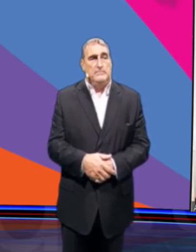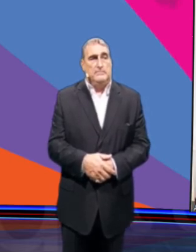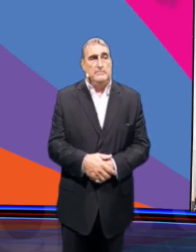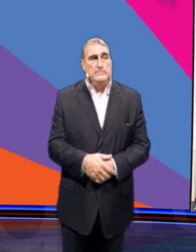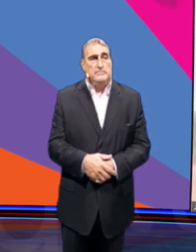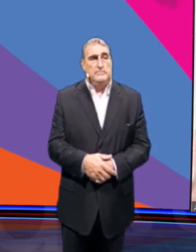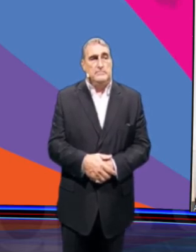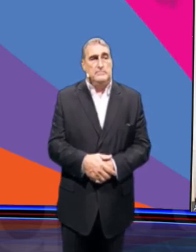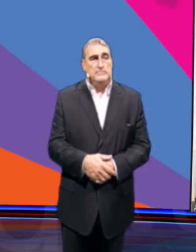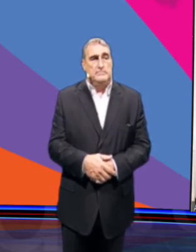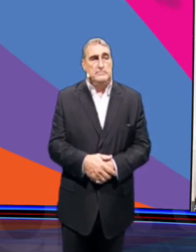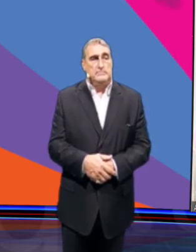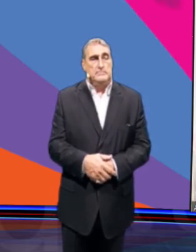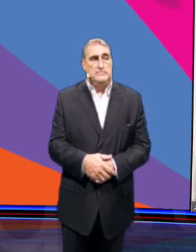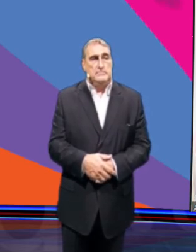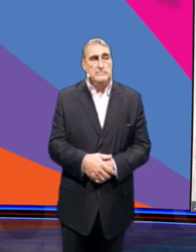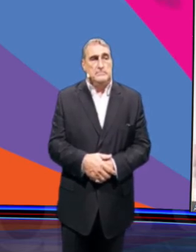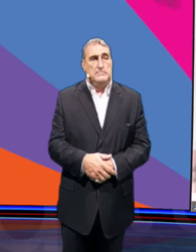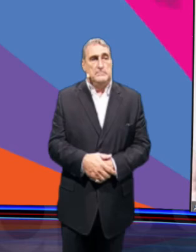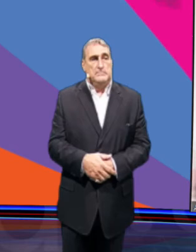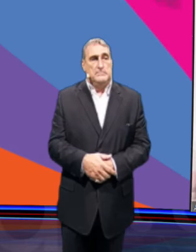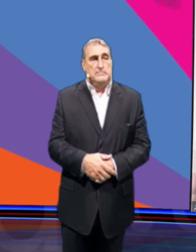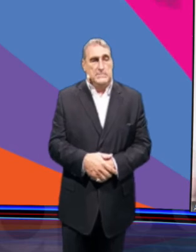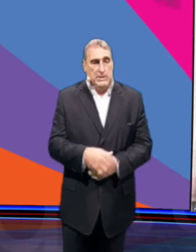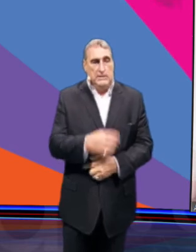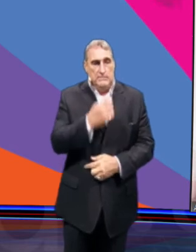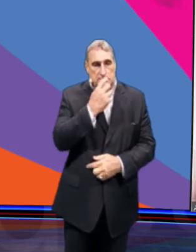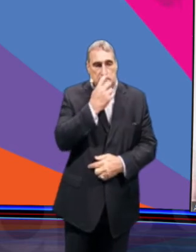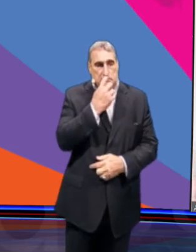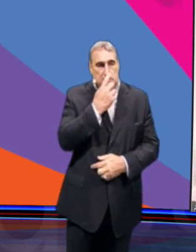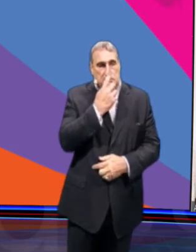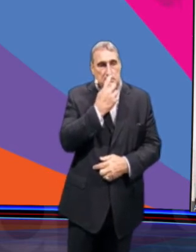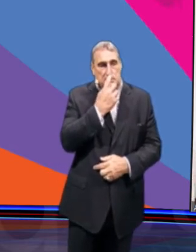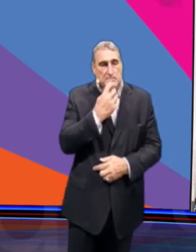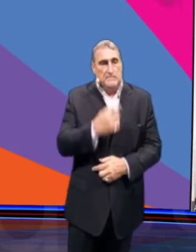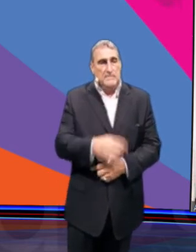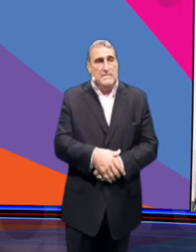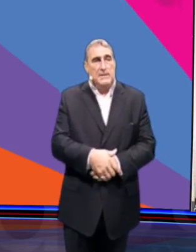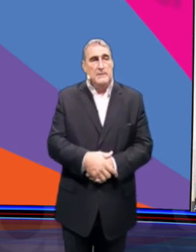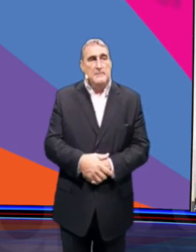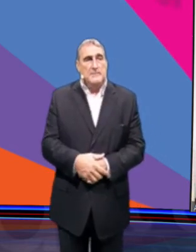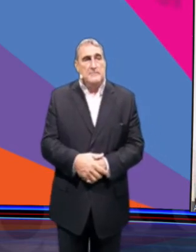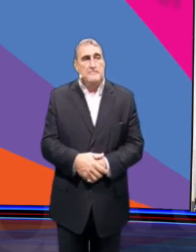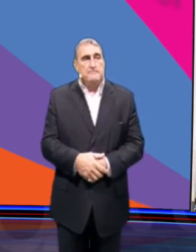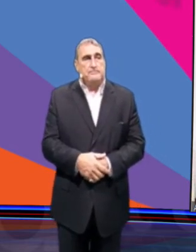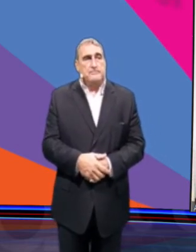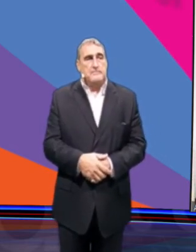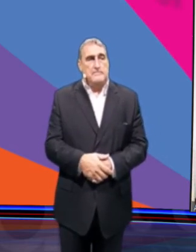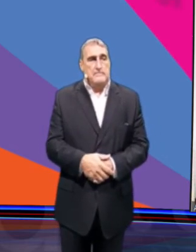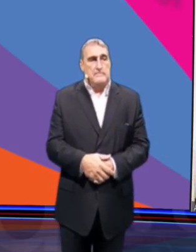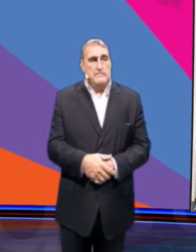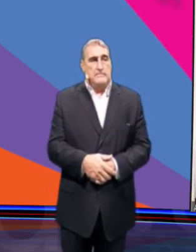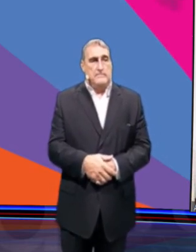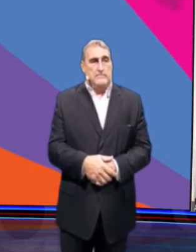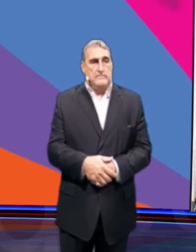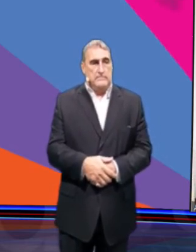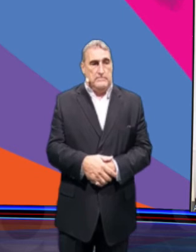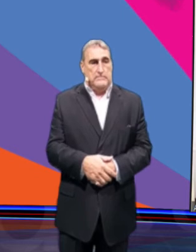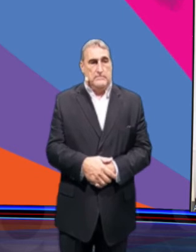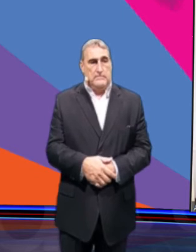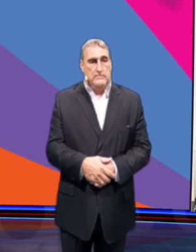los amarillos. ¿Me expresé hasta ahí? Sí. Entonces yo digo, ¿cuántos votos tiene el socialismo? 20. Y